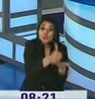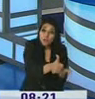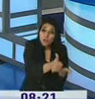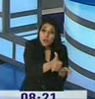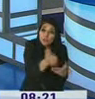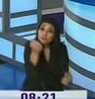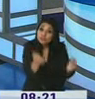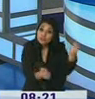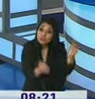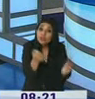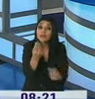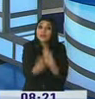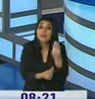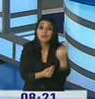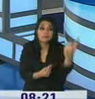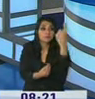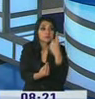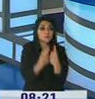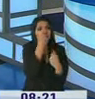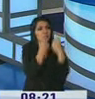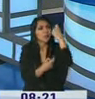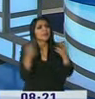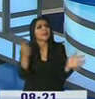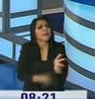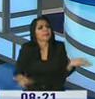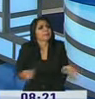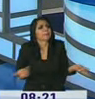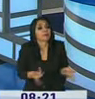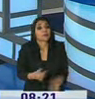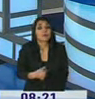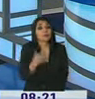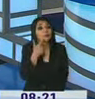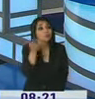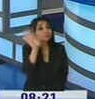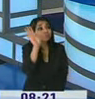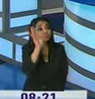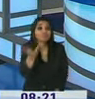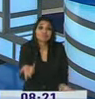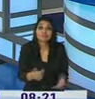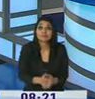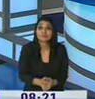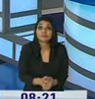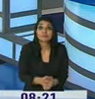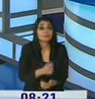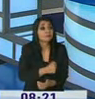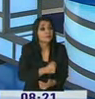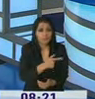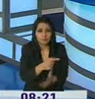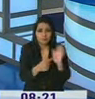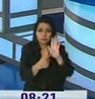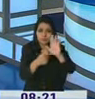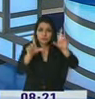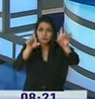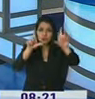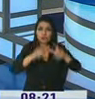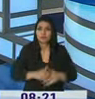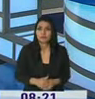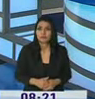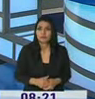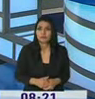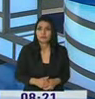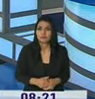pues sencillamente me preguntó que qué me pasa. Y yo solamente le saludé como hay que saludarle. Tenga la bondad, póngale, le voy a poner las fotos. Miren